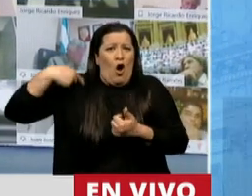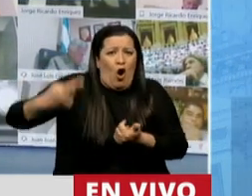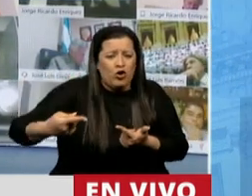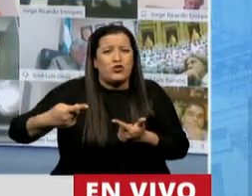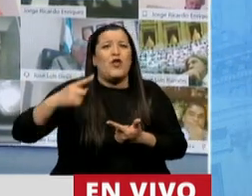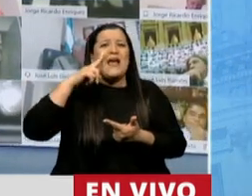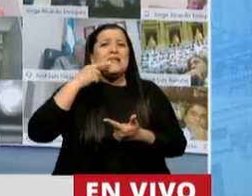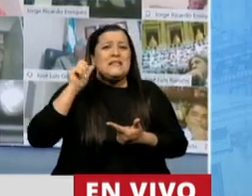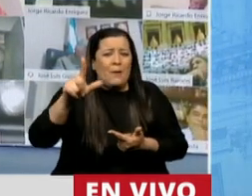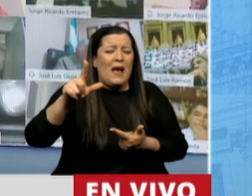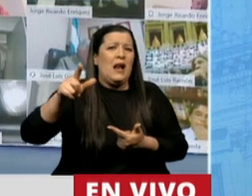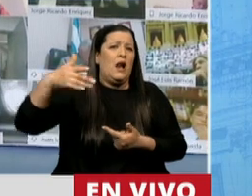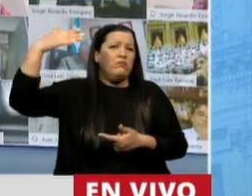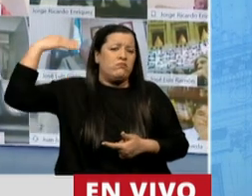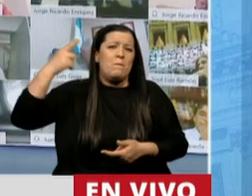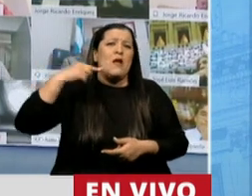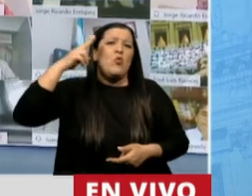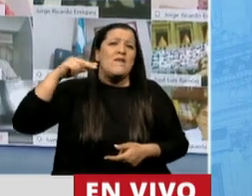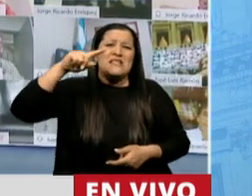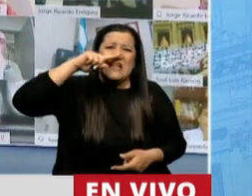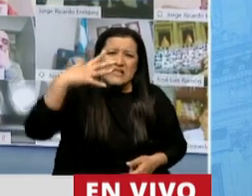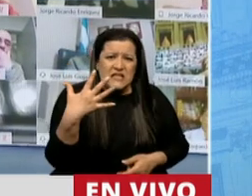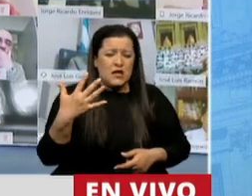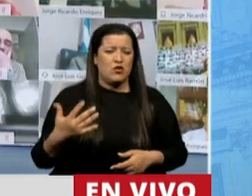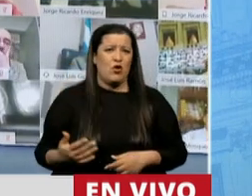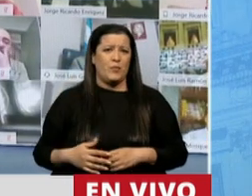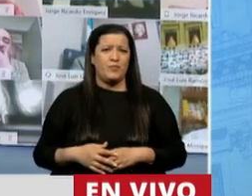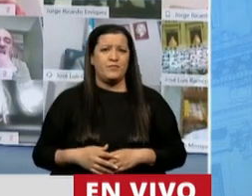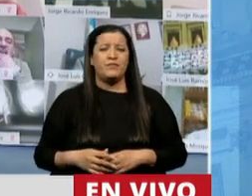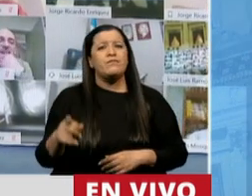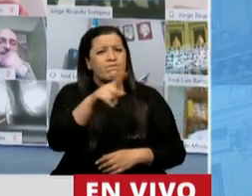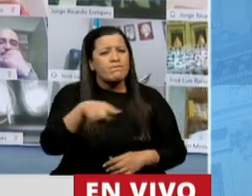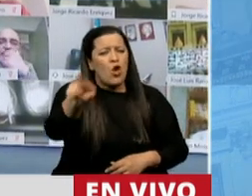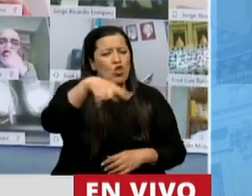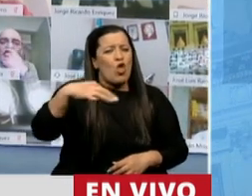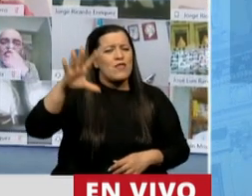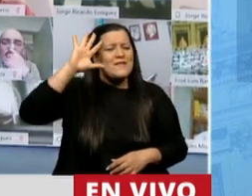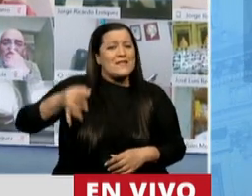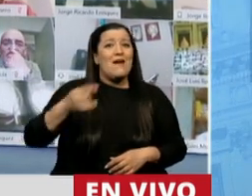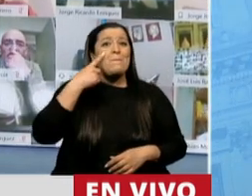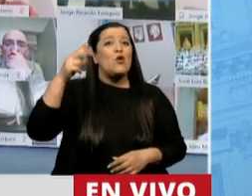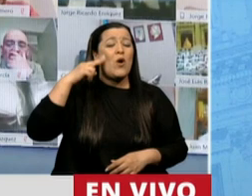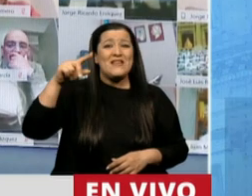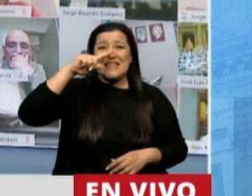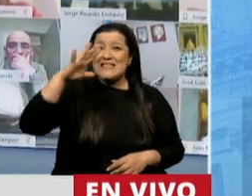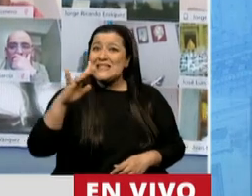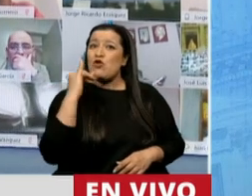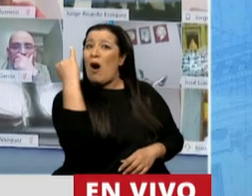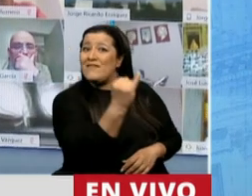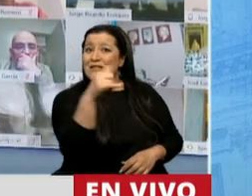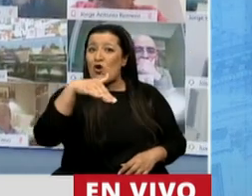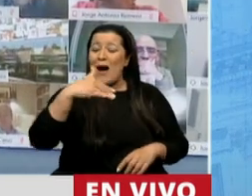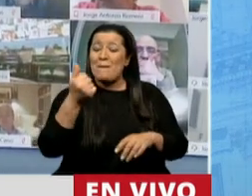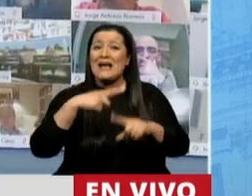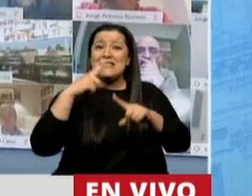el de Isabel en 1975 y es bueno que nos acordemos 1975 le aviso al diputado máximo